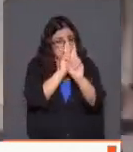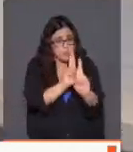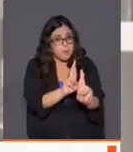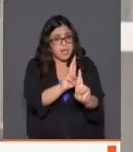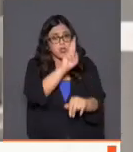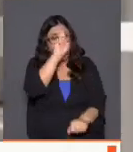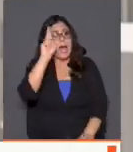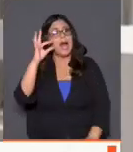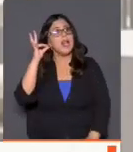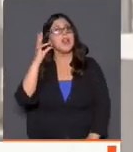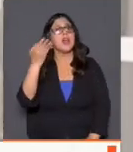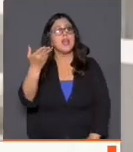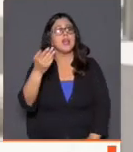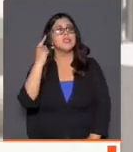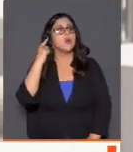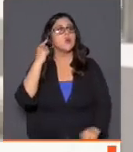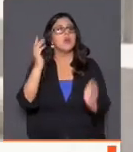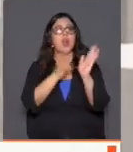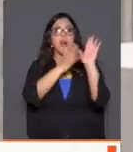la reina